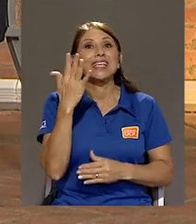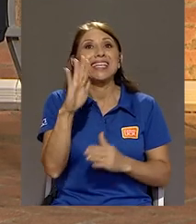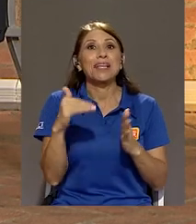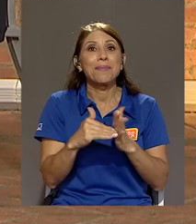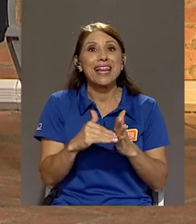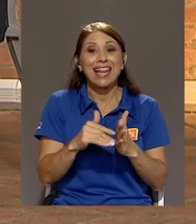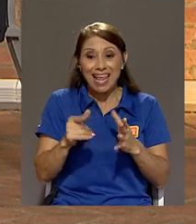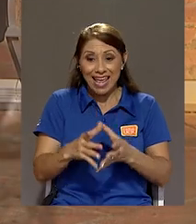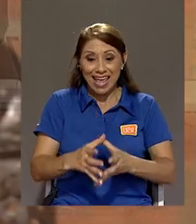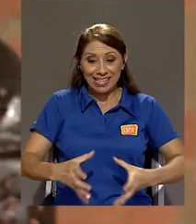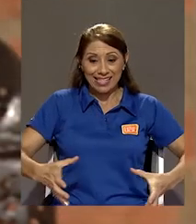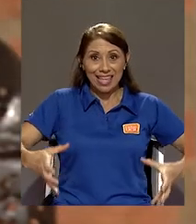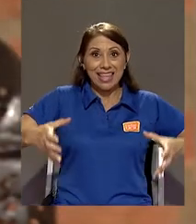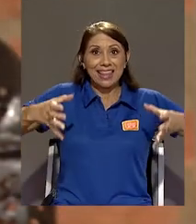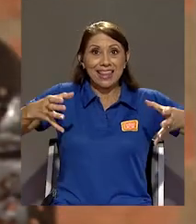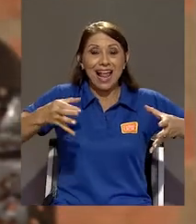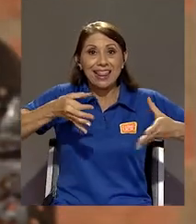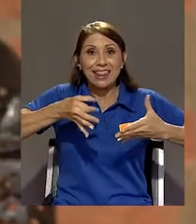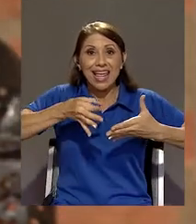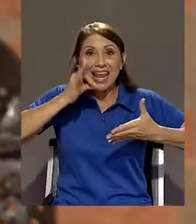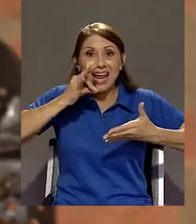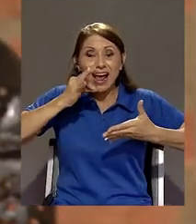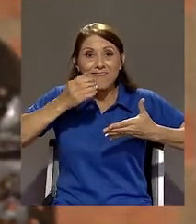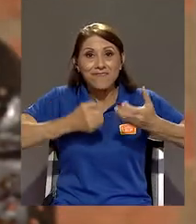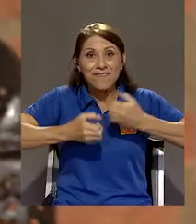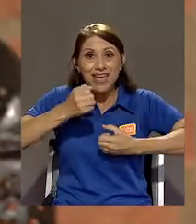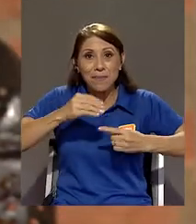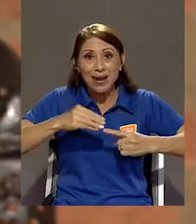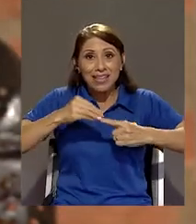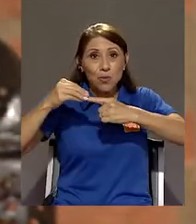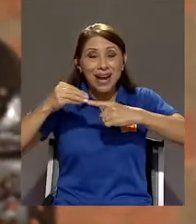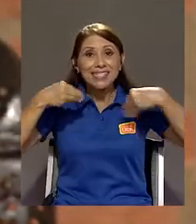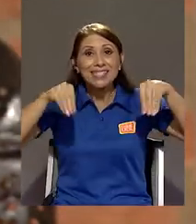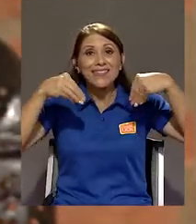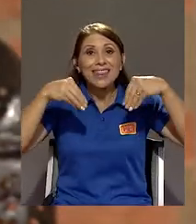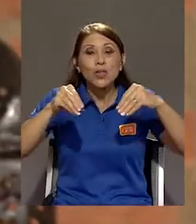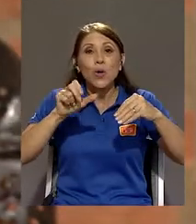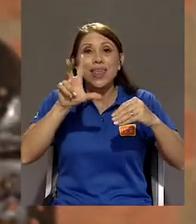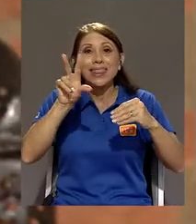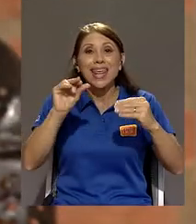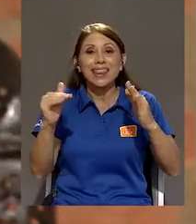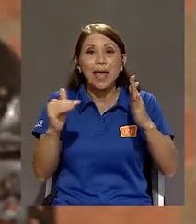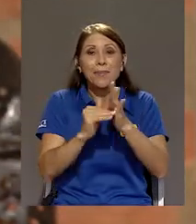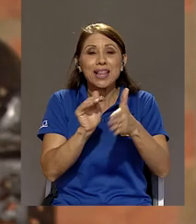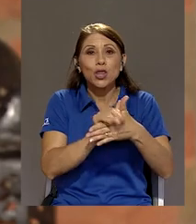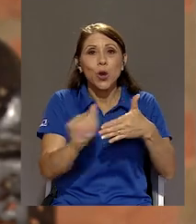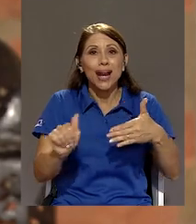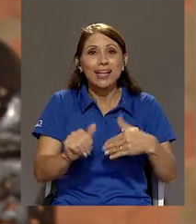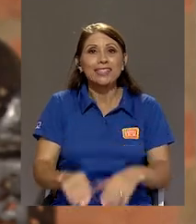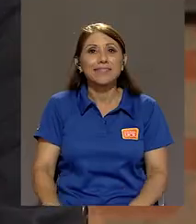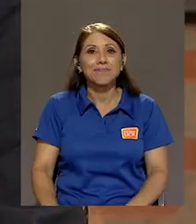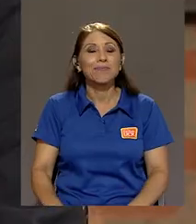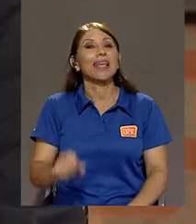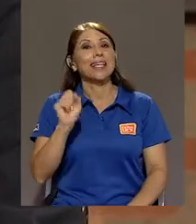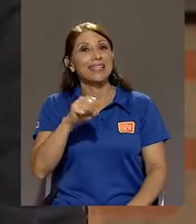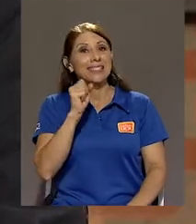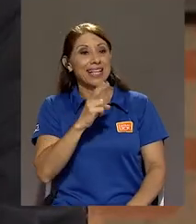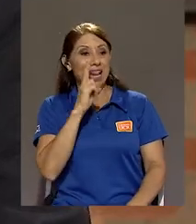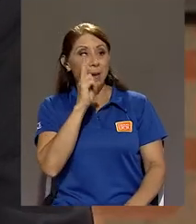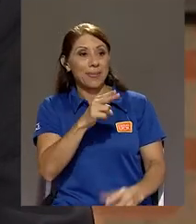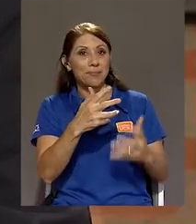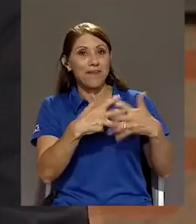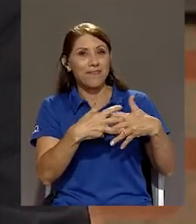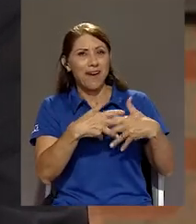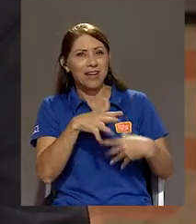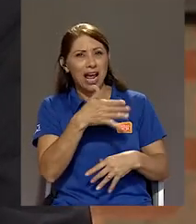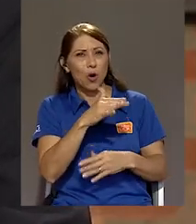dijimos 15,000. Resulta que este quintal en particular se vendió en 30,000 dólares. Sí, o sea, de la misma fábrica, como en 5,000 se había